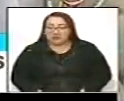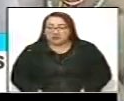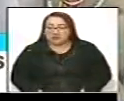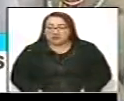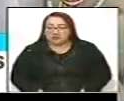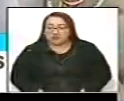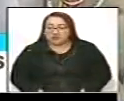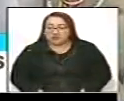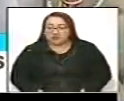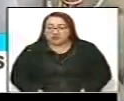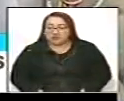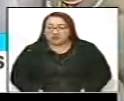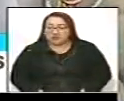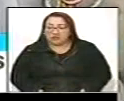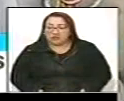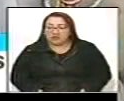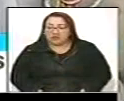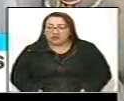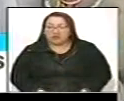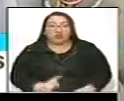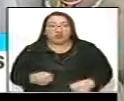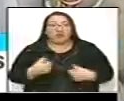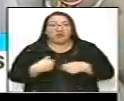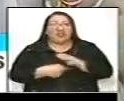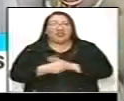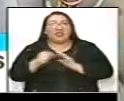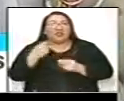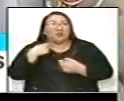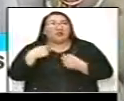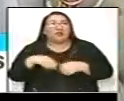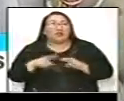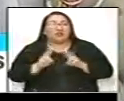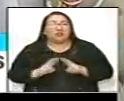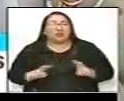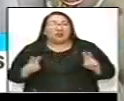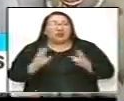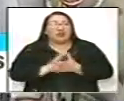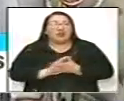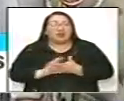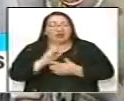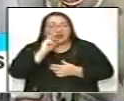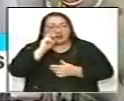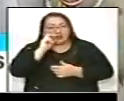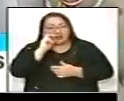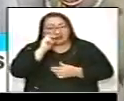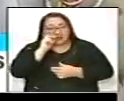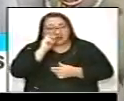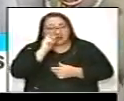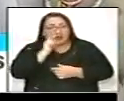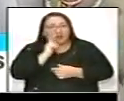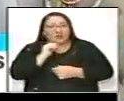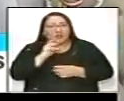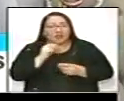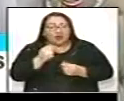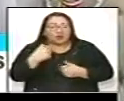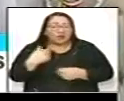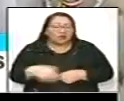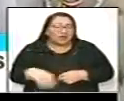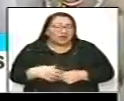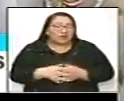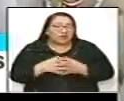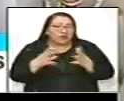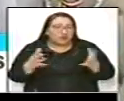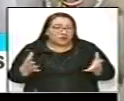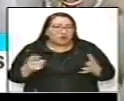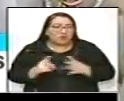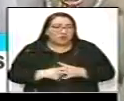tenemos derecho a perder, a subvalorar ninguna forma de organización. Cuesta tanto